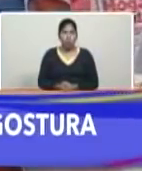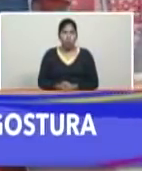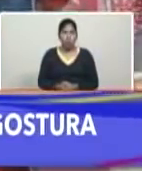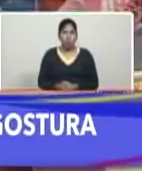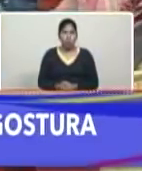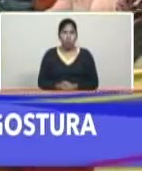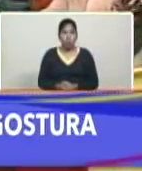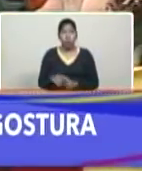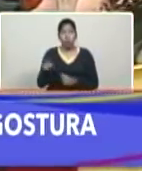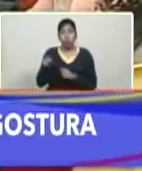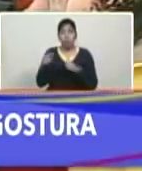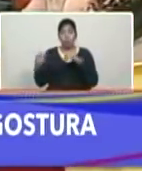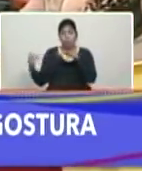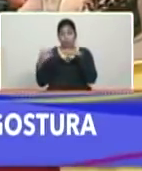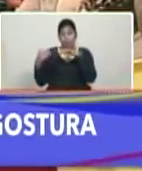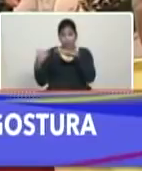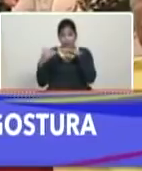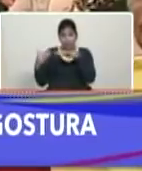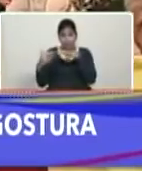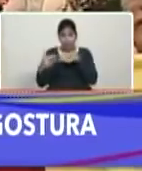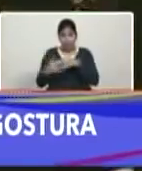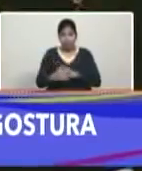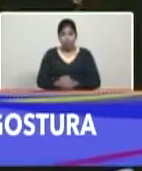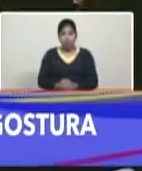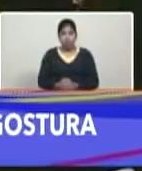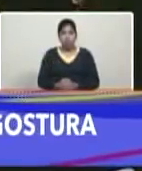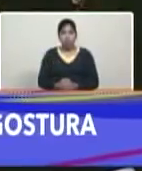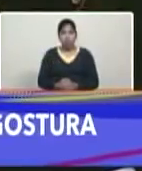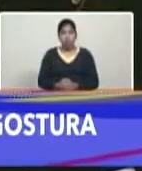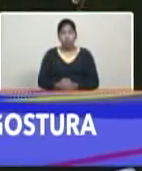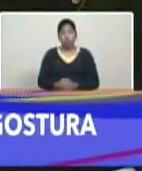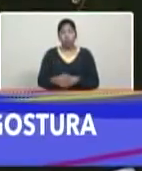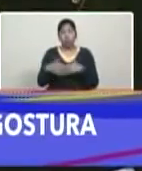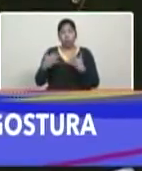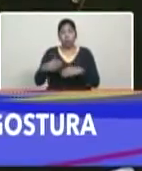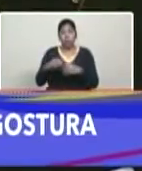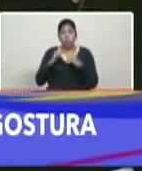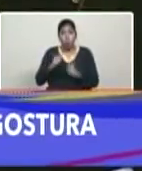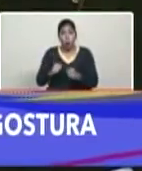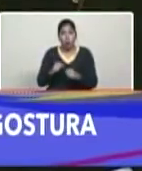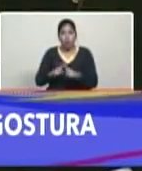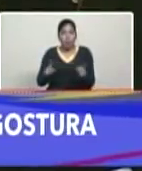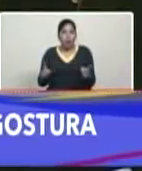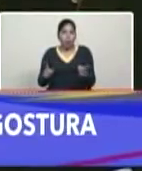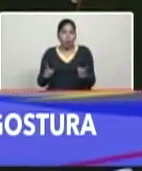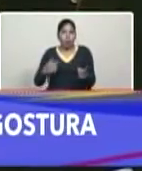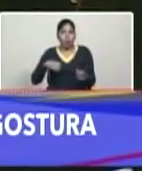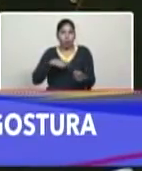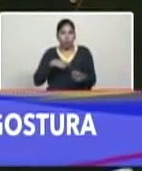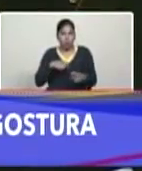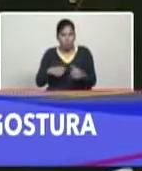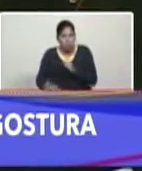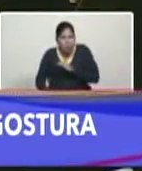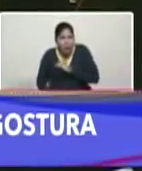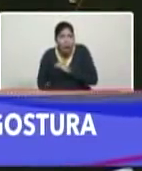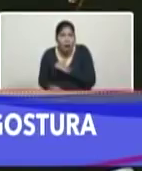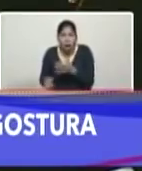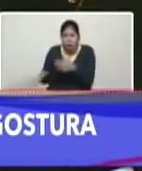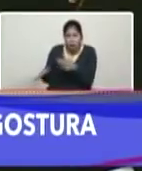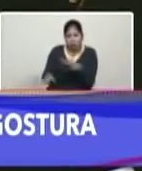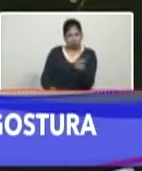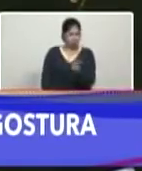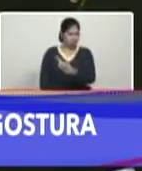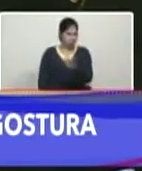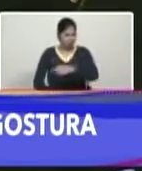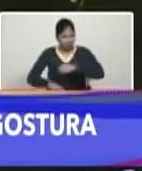La guerra fue justa, la guerra fue necesaria, y nuestro pueblo no le tuvo miedo a ir a la guerra justa,